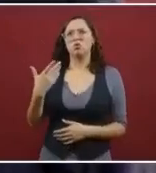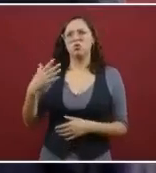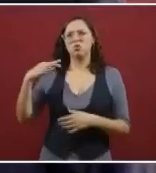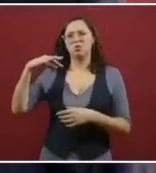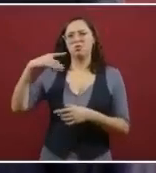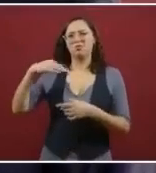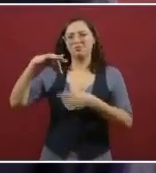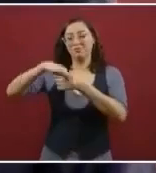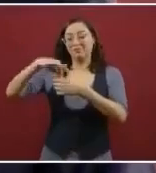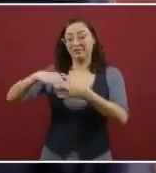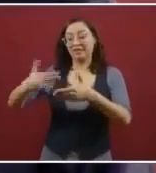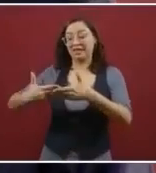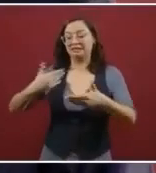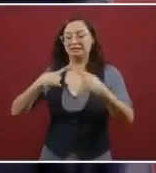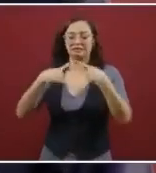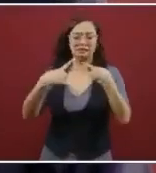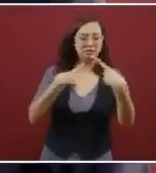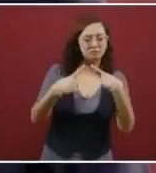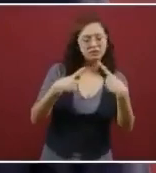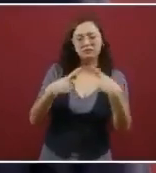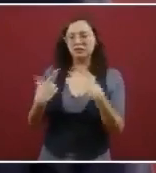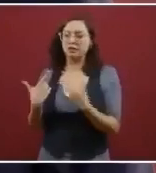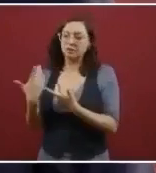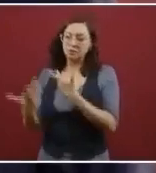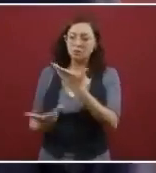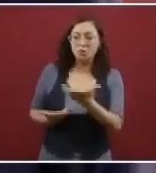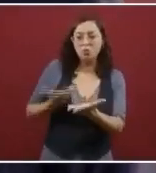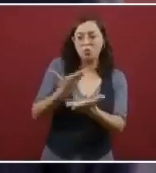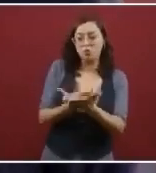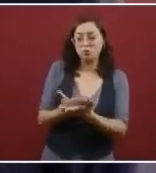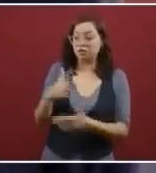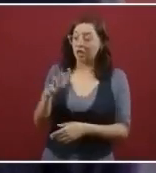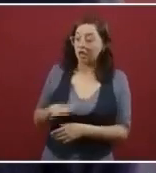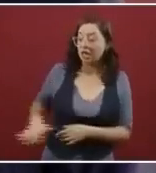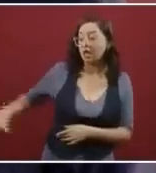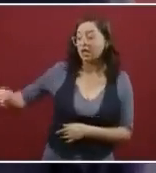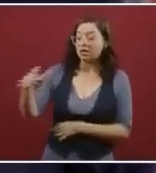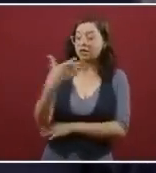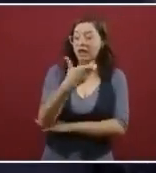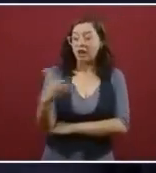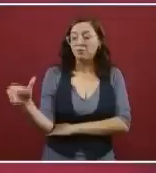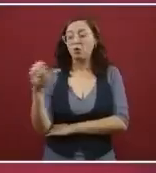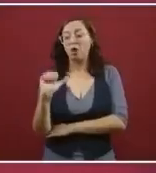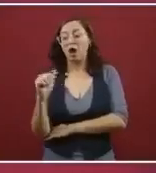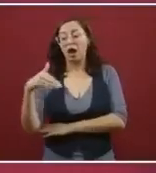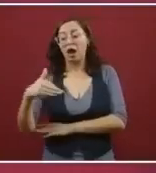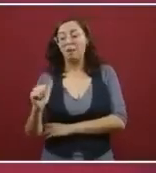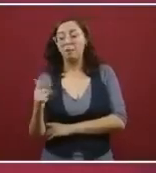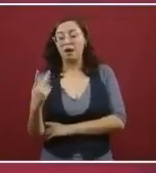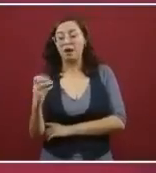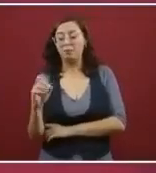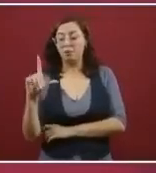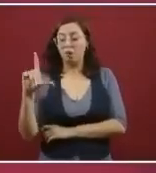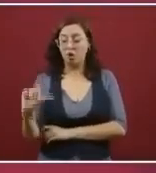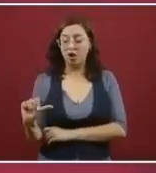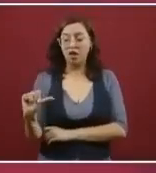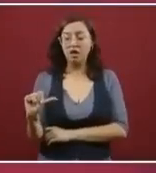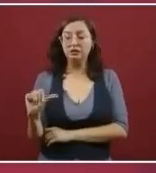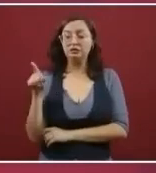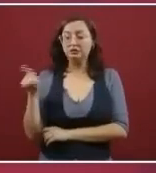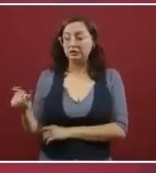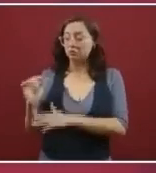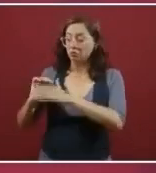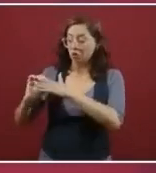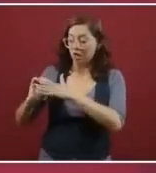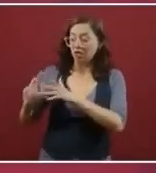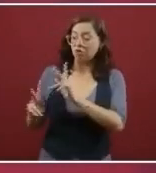que en vez de la amapola, donde se diera, donde hubiesen